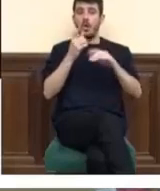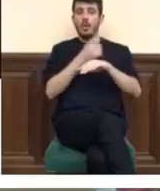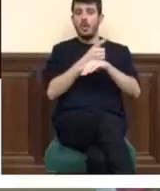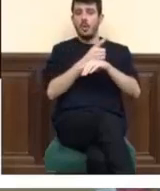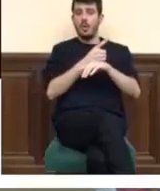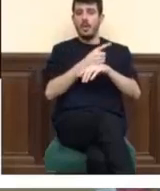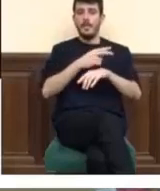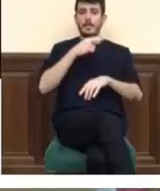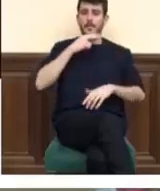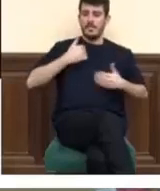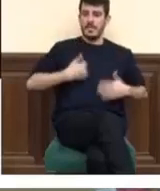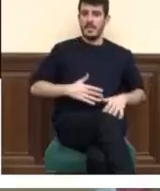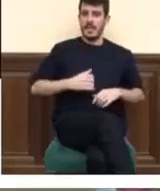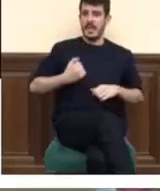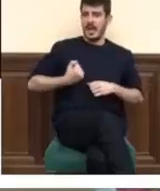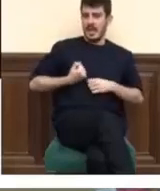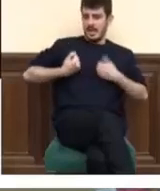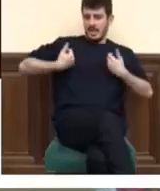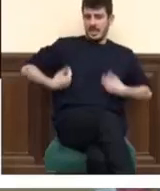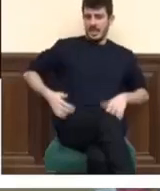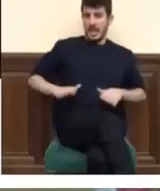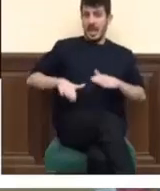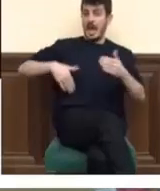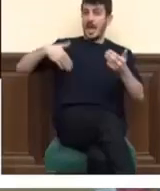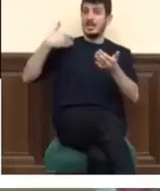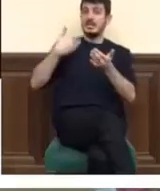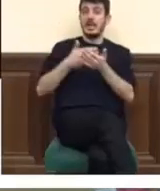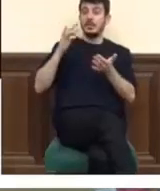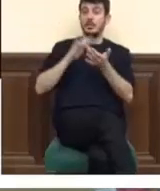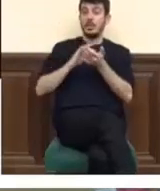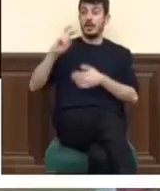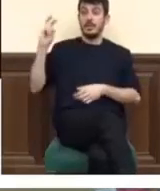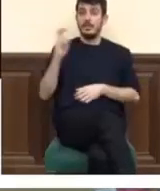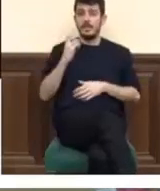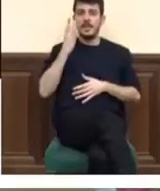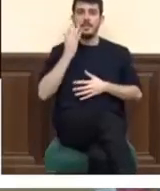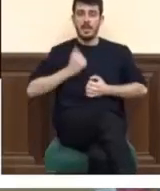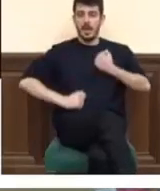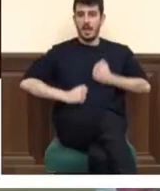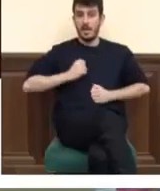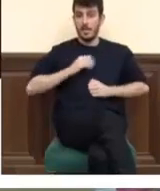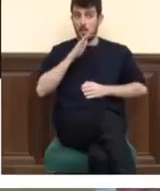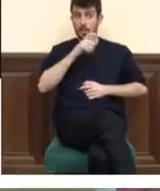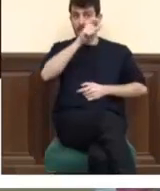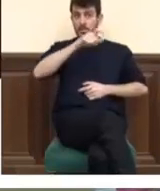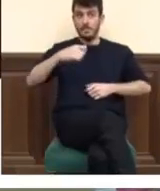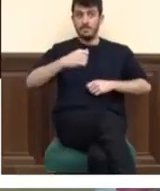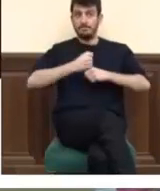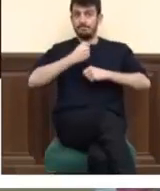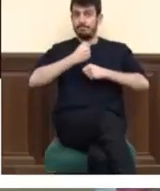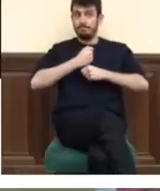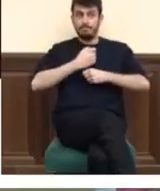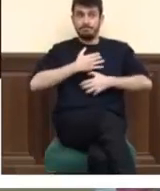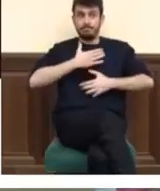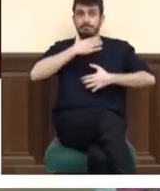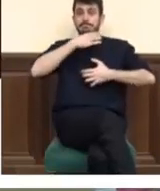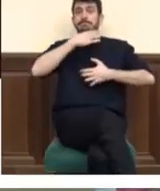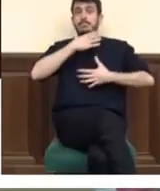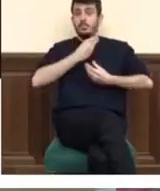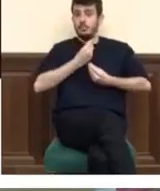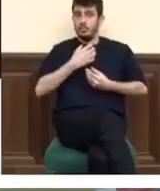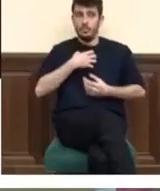meada y cagada hasta que la limpien, porque el personal no da abasto, que pida